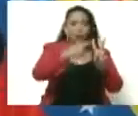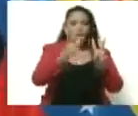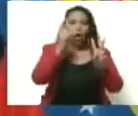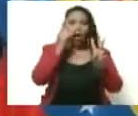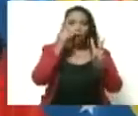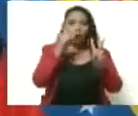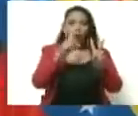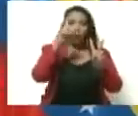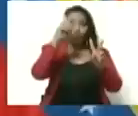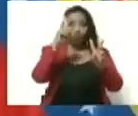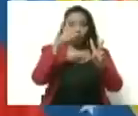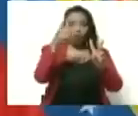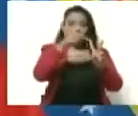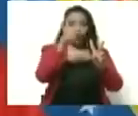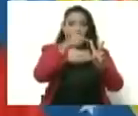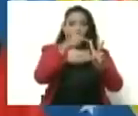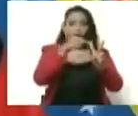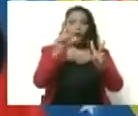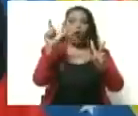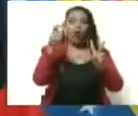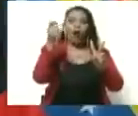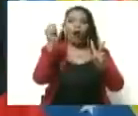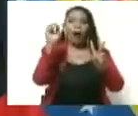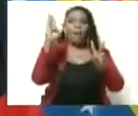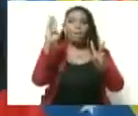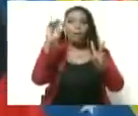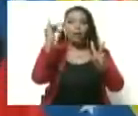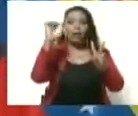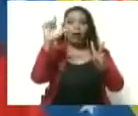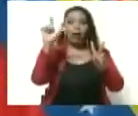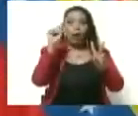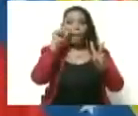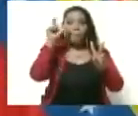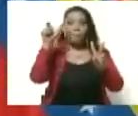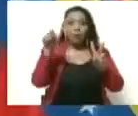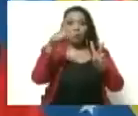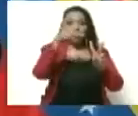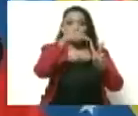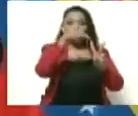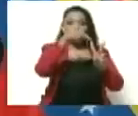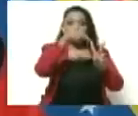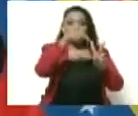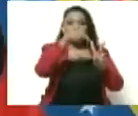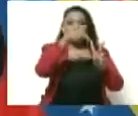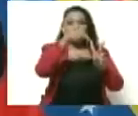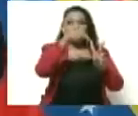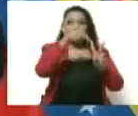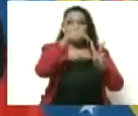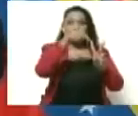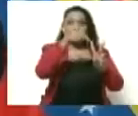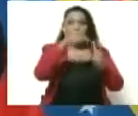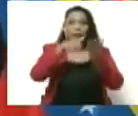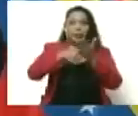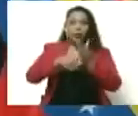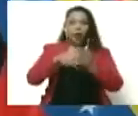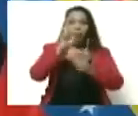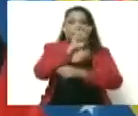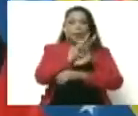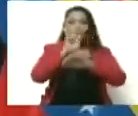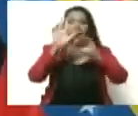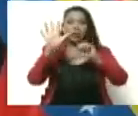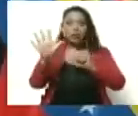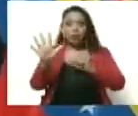ellos, Gabriel Carlos Luis Salinas Mendoza, cédula de identidad